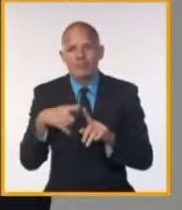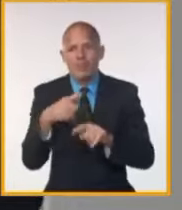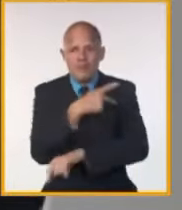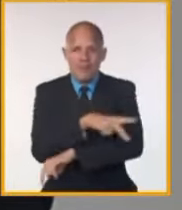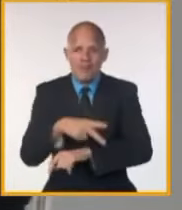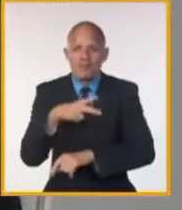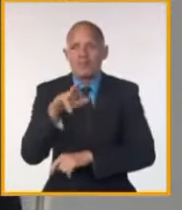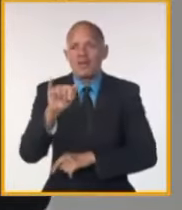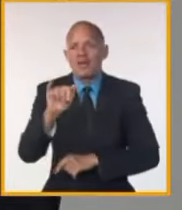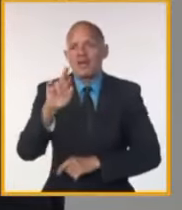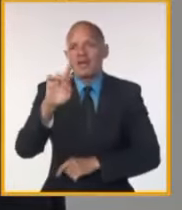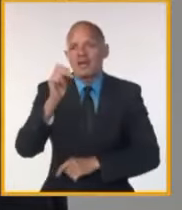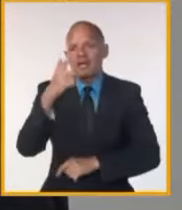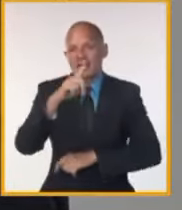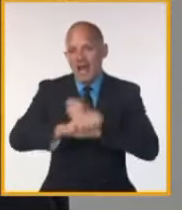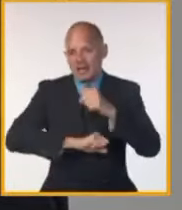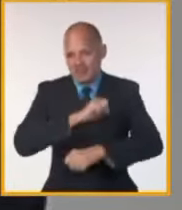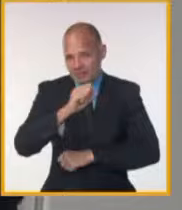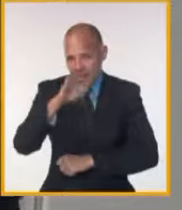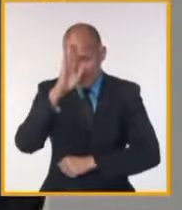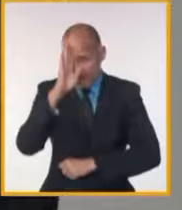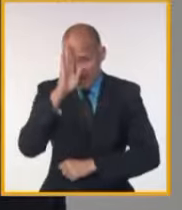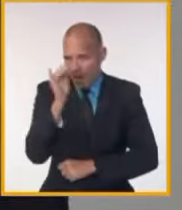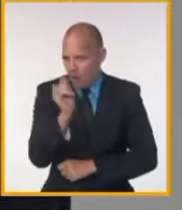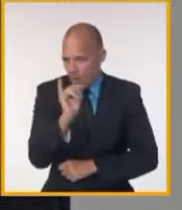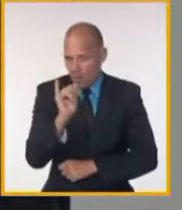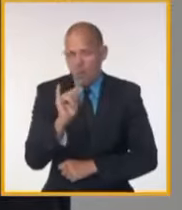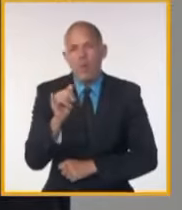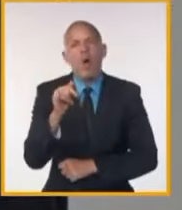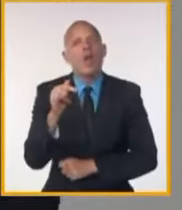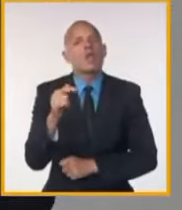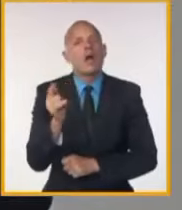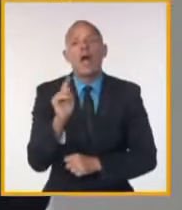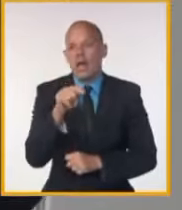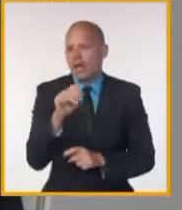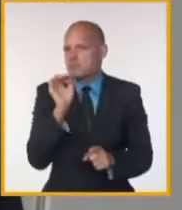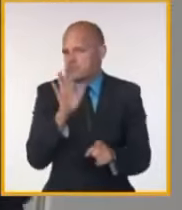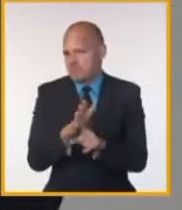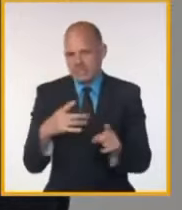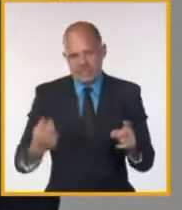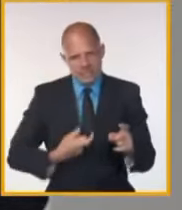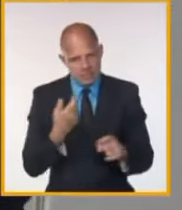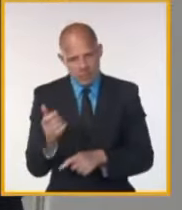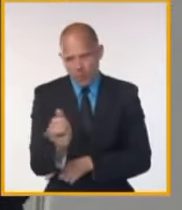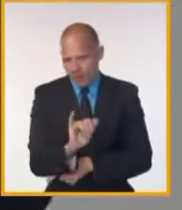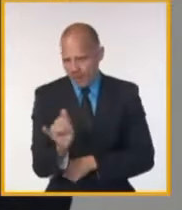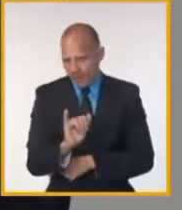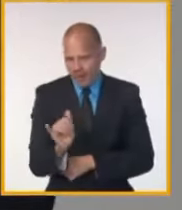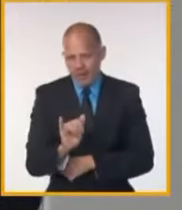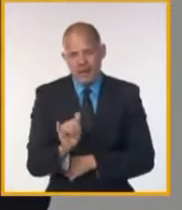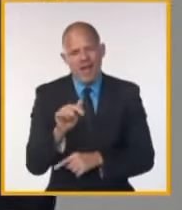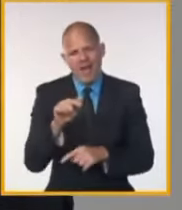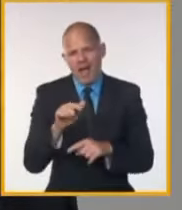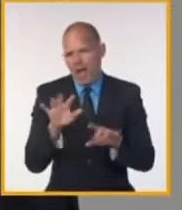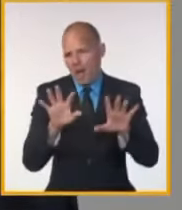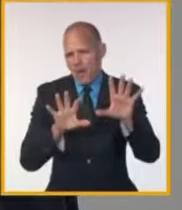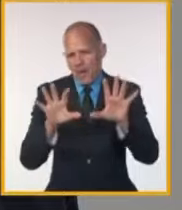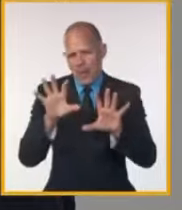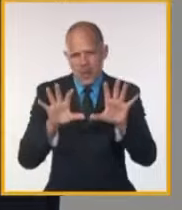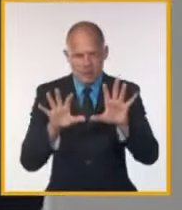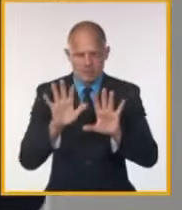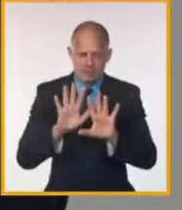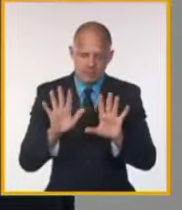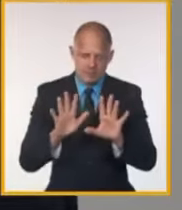supuestos temores de que habr que pasaría lo contrario porque el chiismo se extendería y bla bla